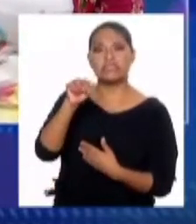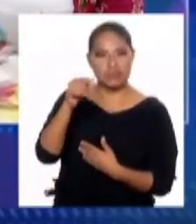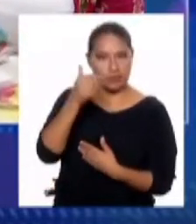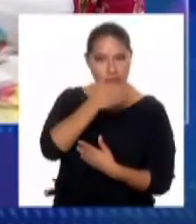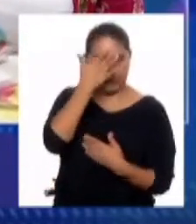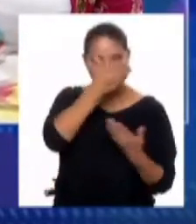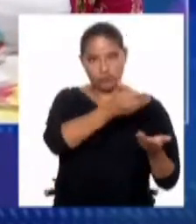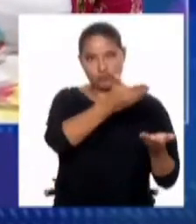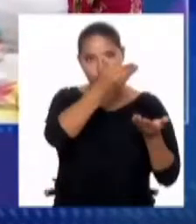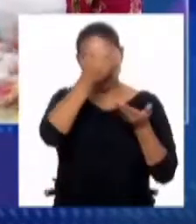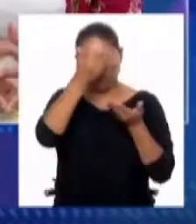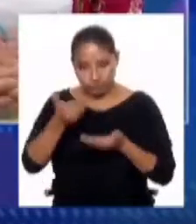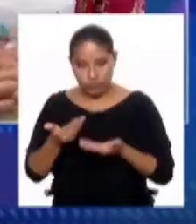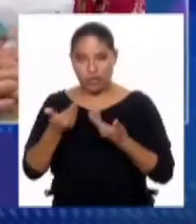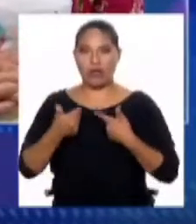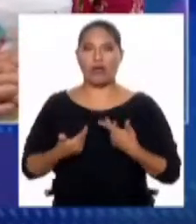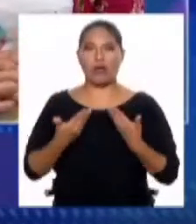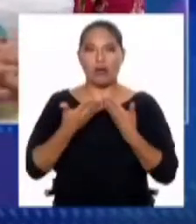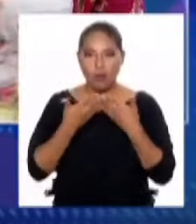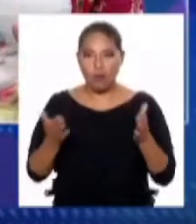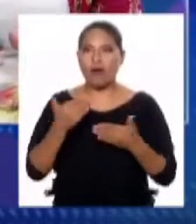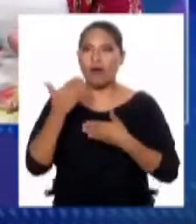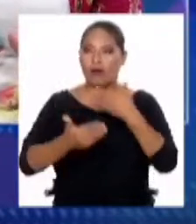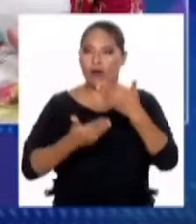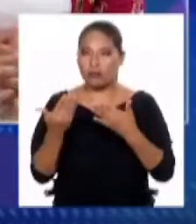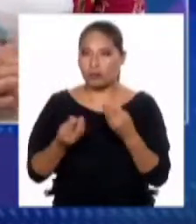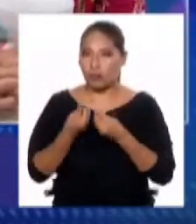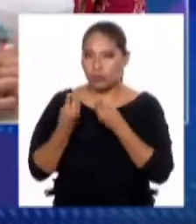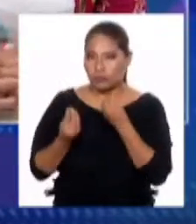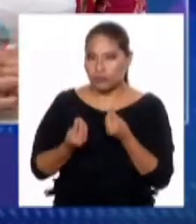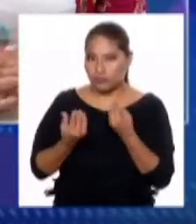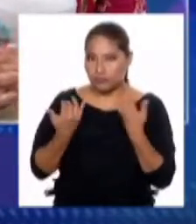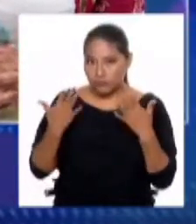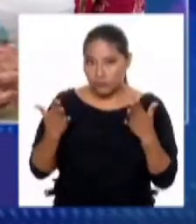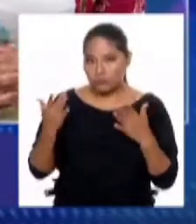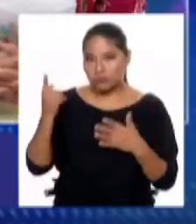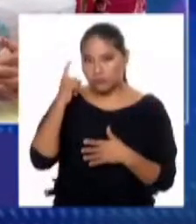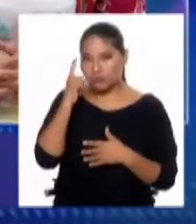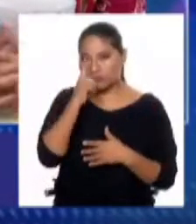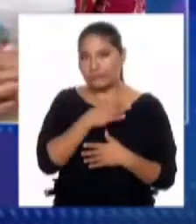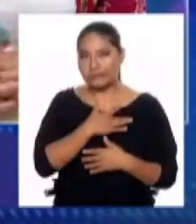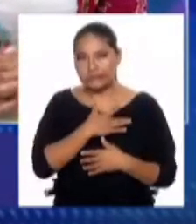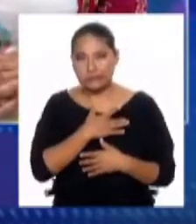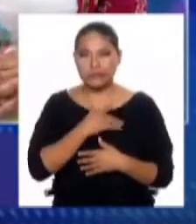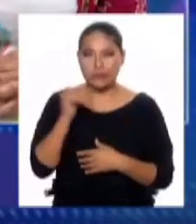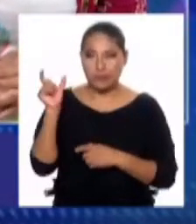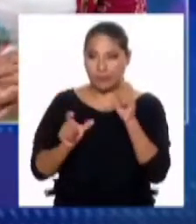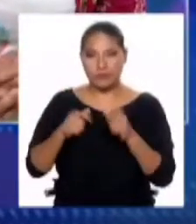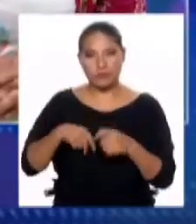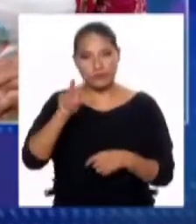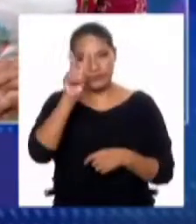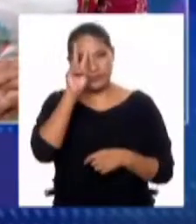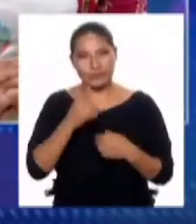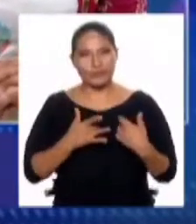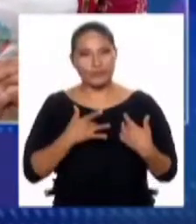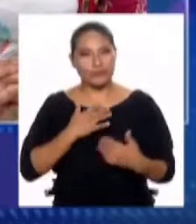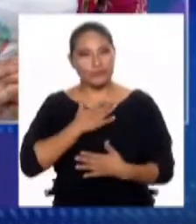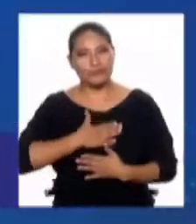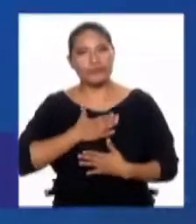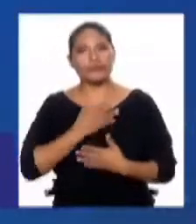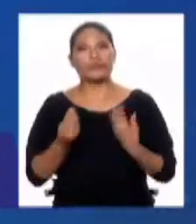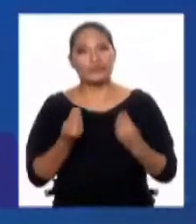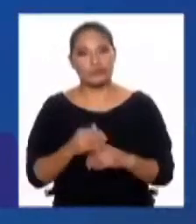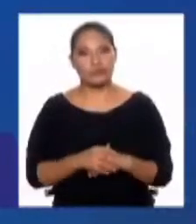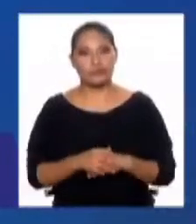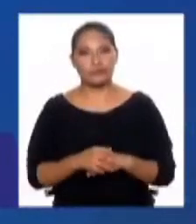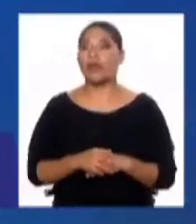¿Cómo lo ve? ¿Qué piensa que va a pasar? ¿Hay salida? Porque de verdad que es bien deprimente, ¿no? Como ciudadanos, Bueno, esta es la primera vez en la